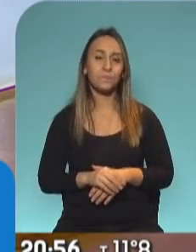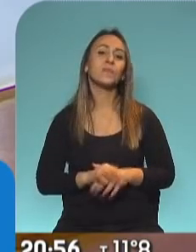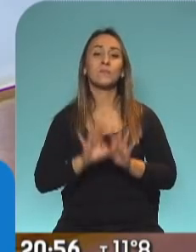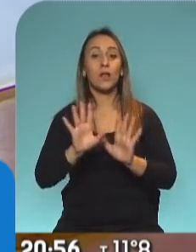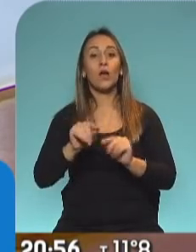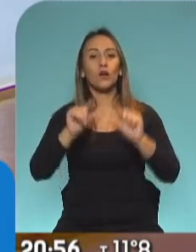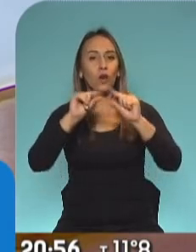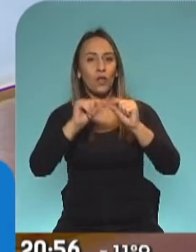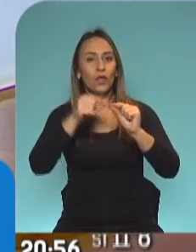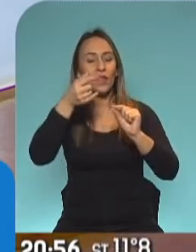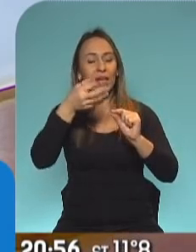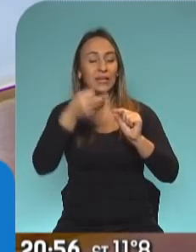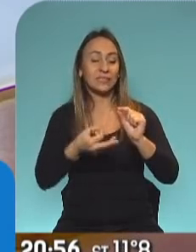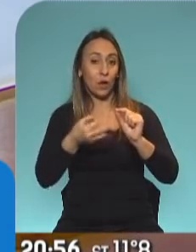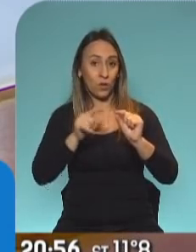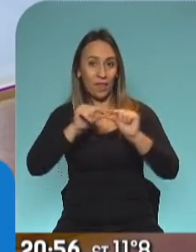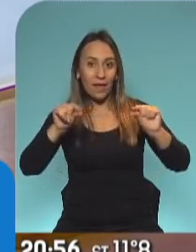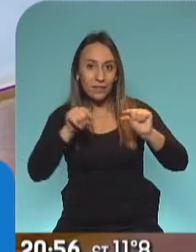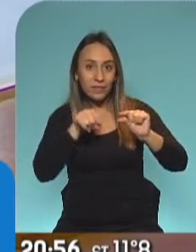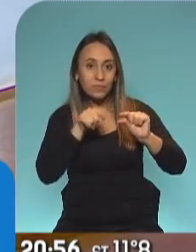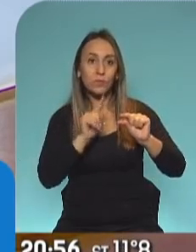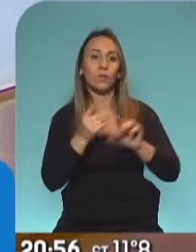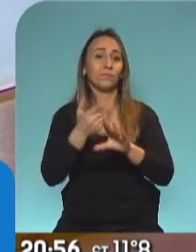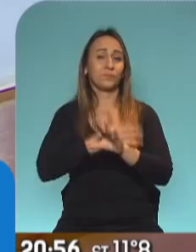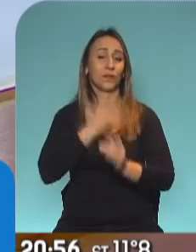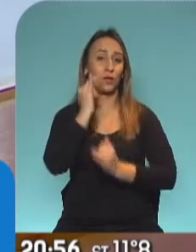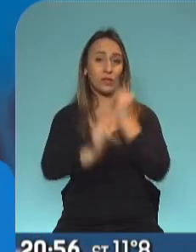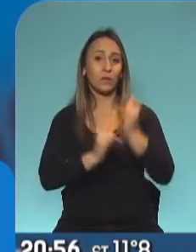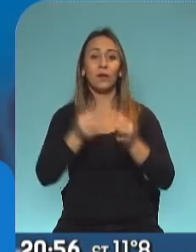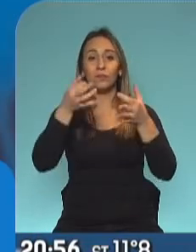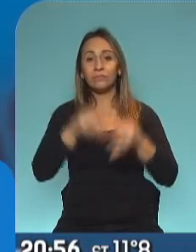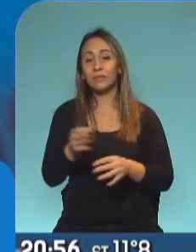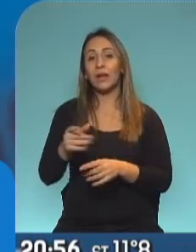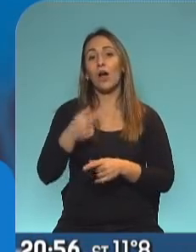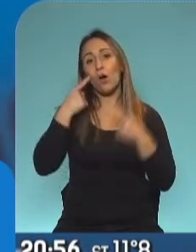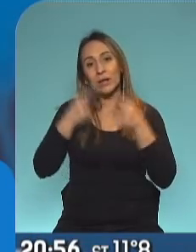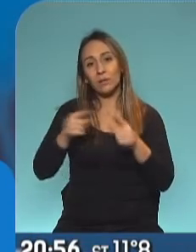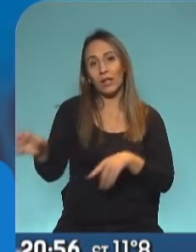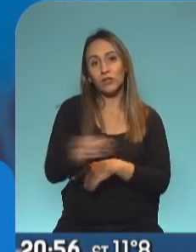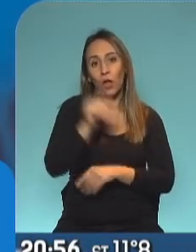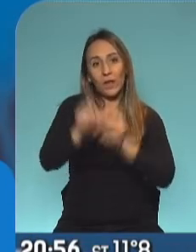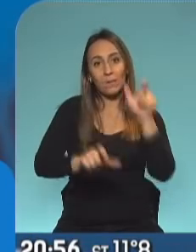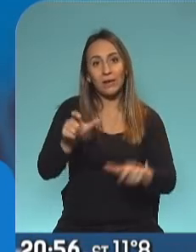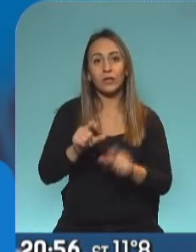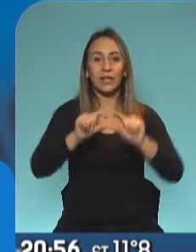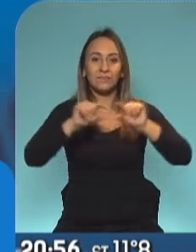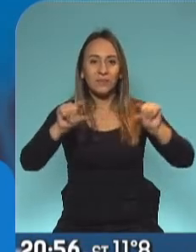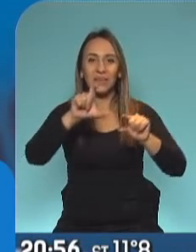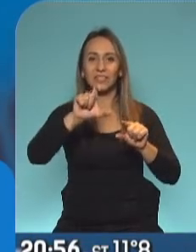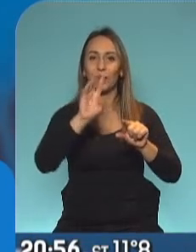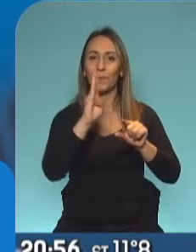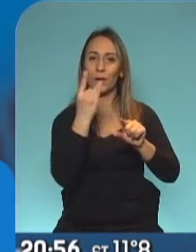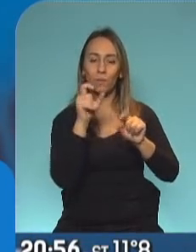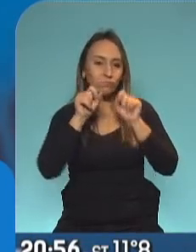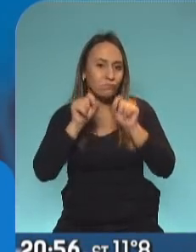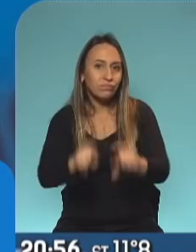de seguridad. Ahora lo que hicimos fue esto que contaba al principio, fue que todos tuvieran su CBU, de tal manera que seguramente